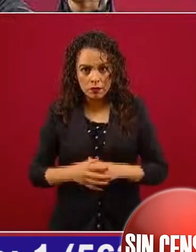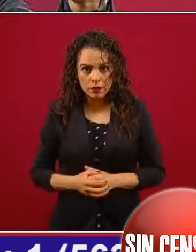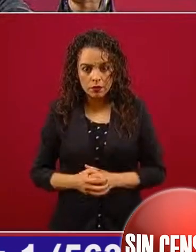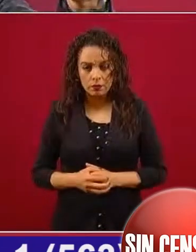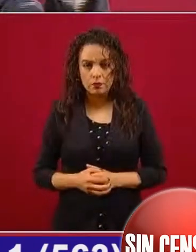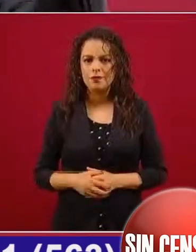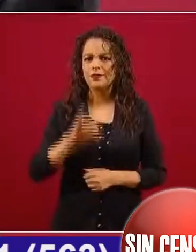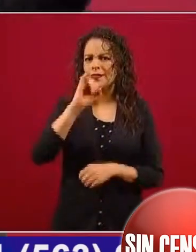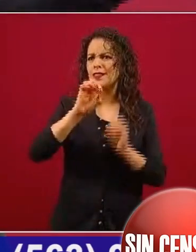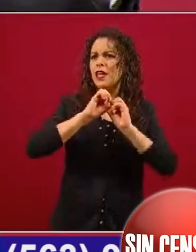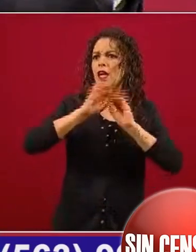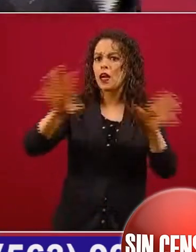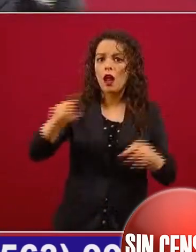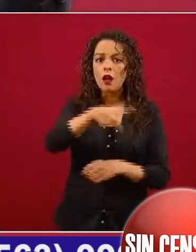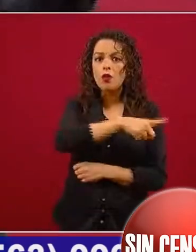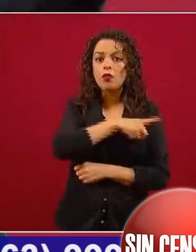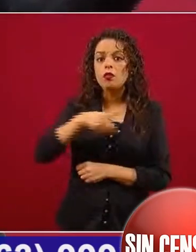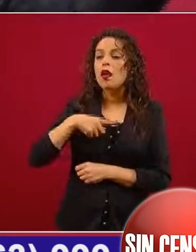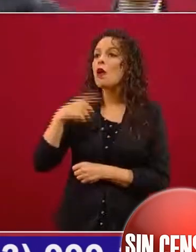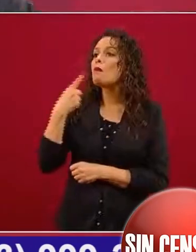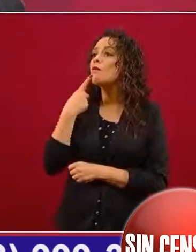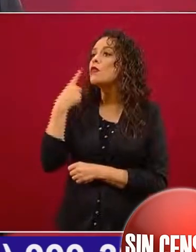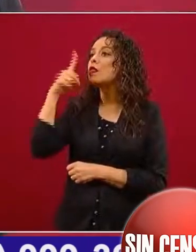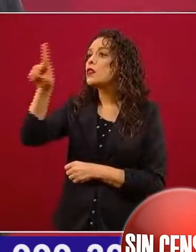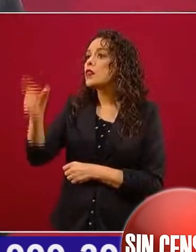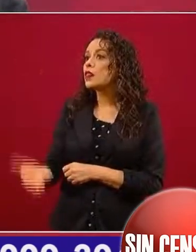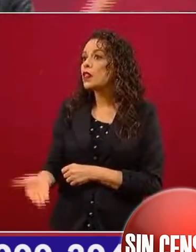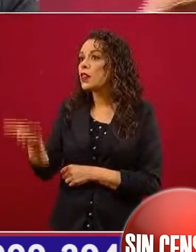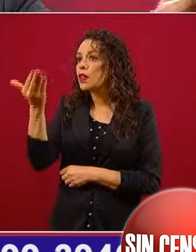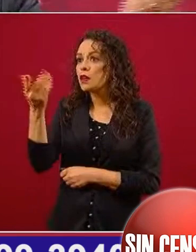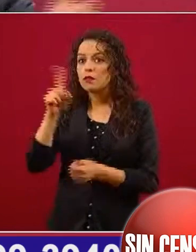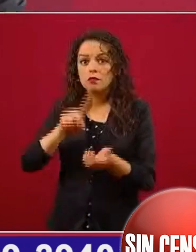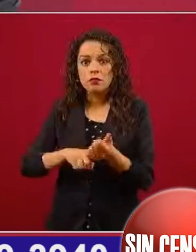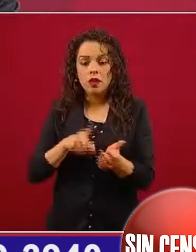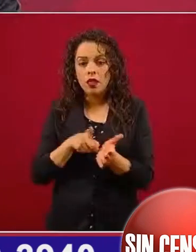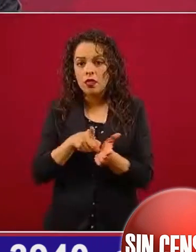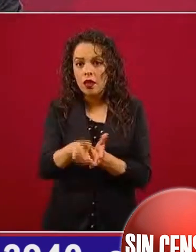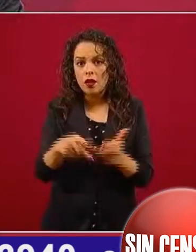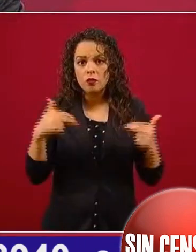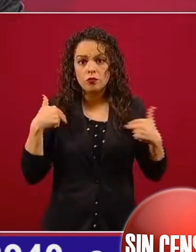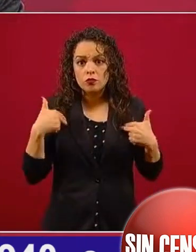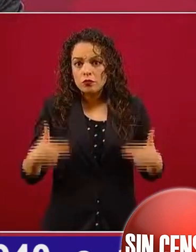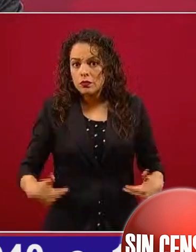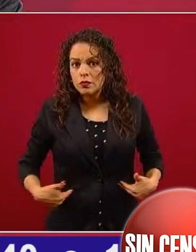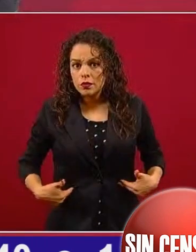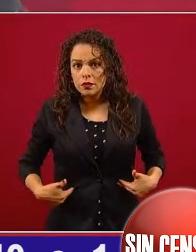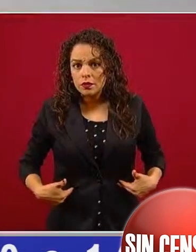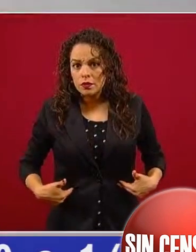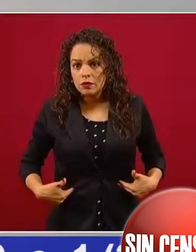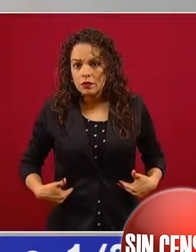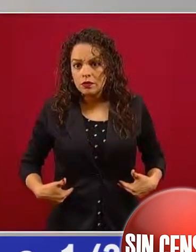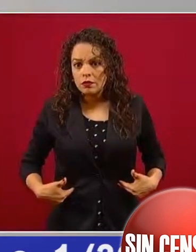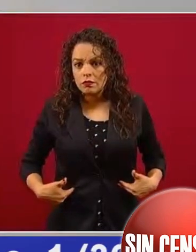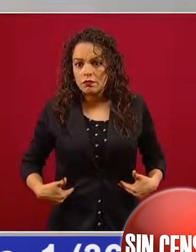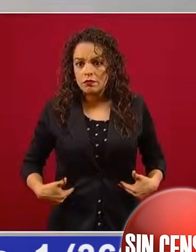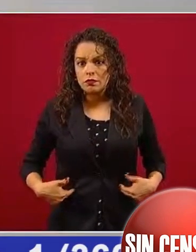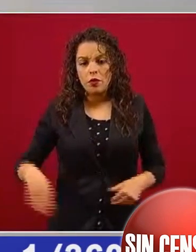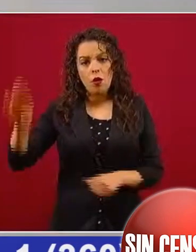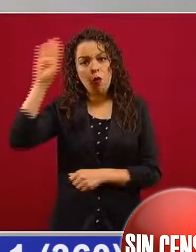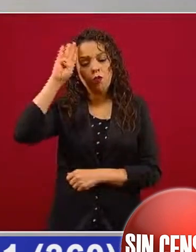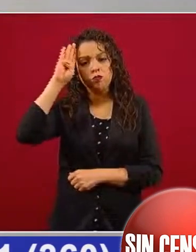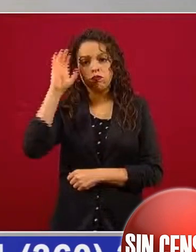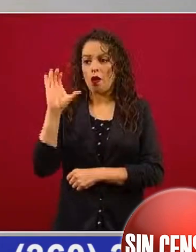sí, que es lo de derechos humanos. ¿Qué hacían? La Gran Comisión de